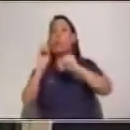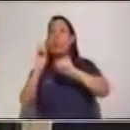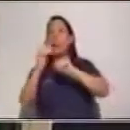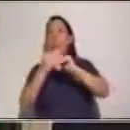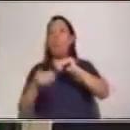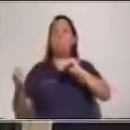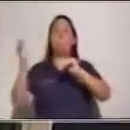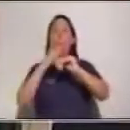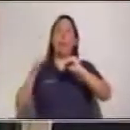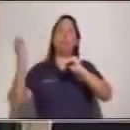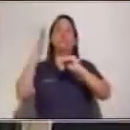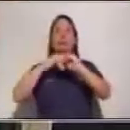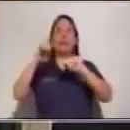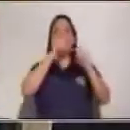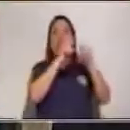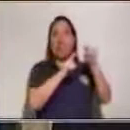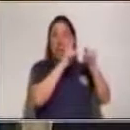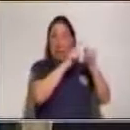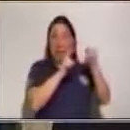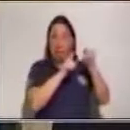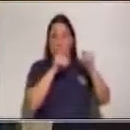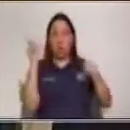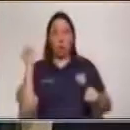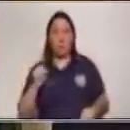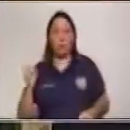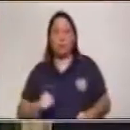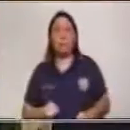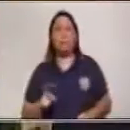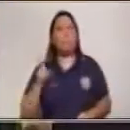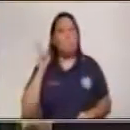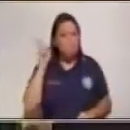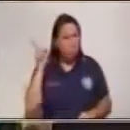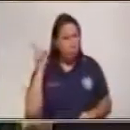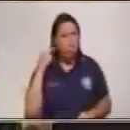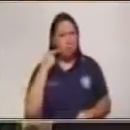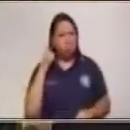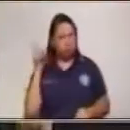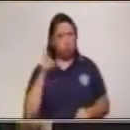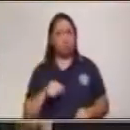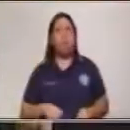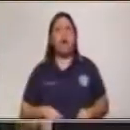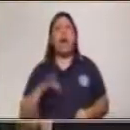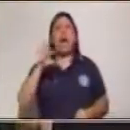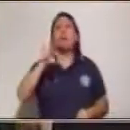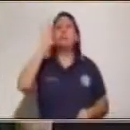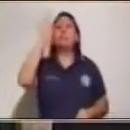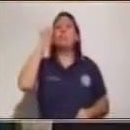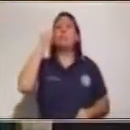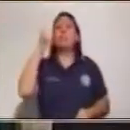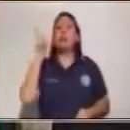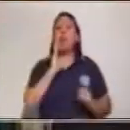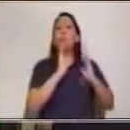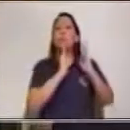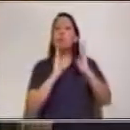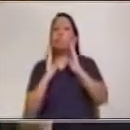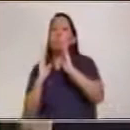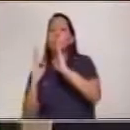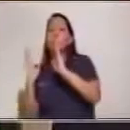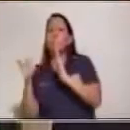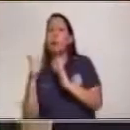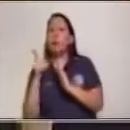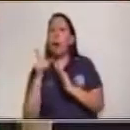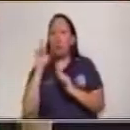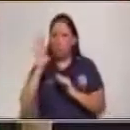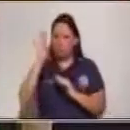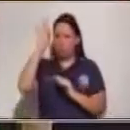más divisores en común. Por esto, vamos a encontrar un procedimiento que nos permita encontrar